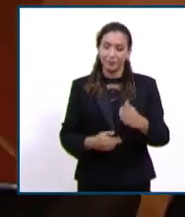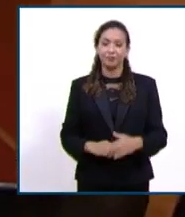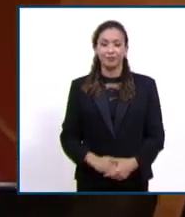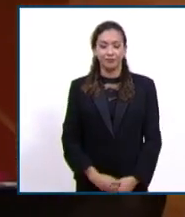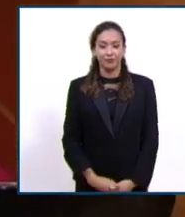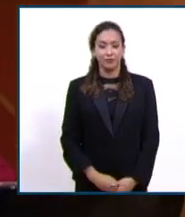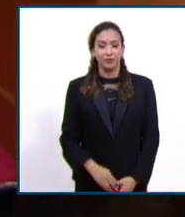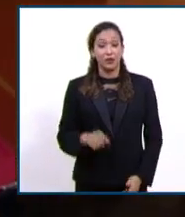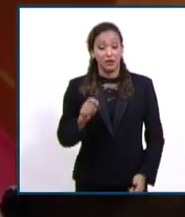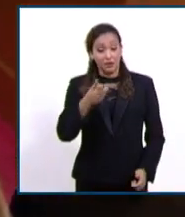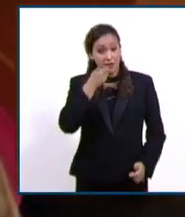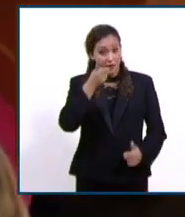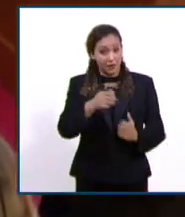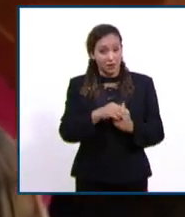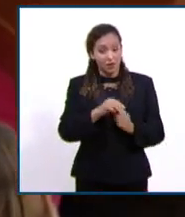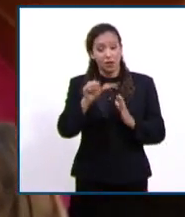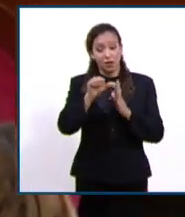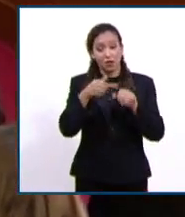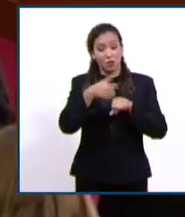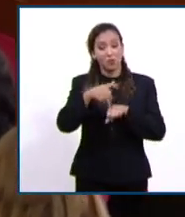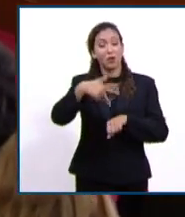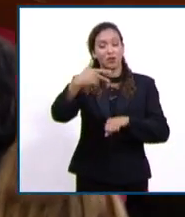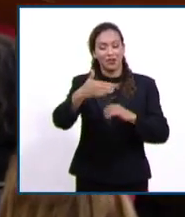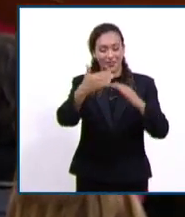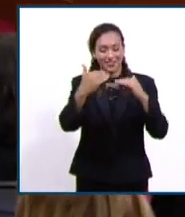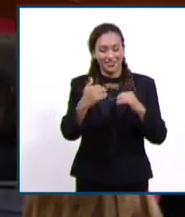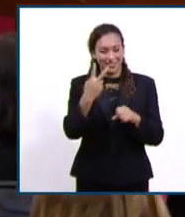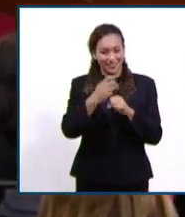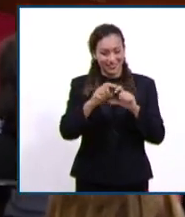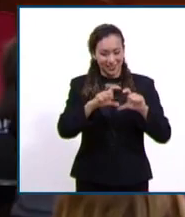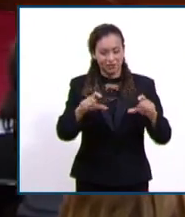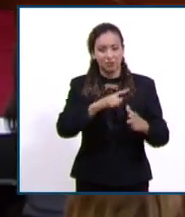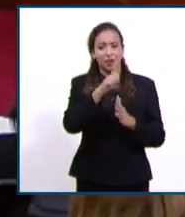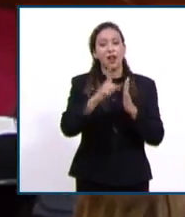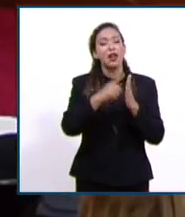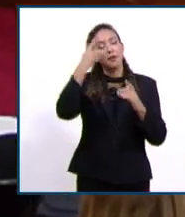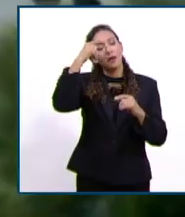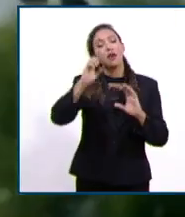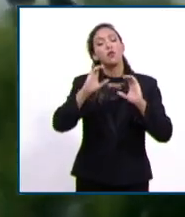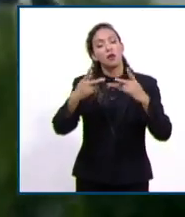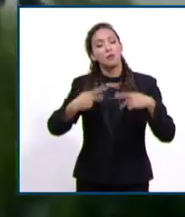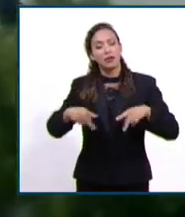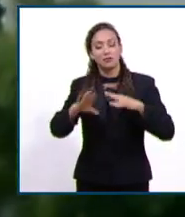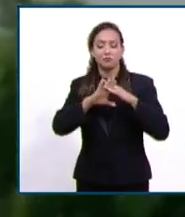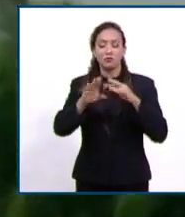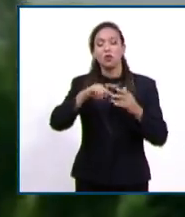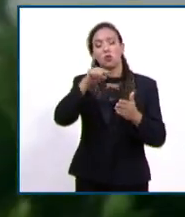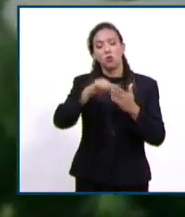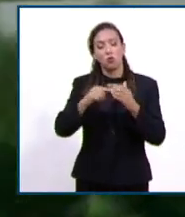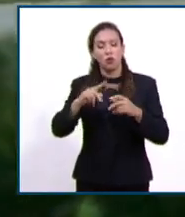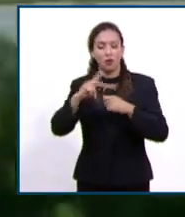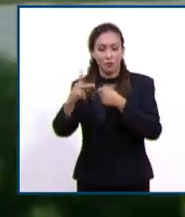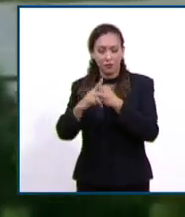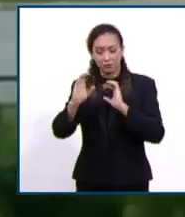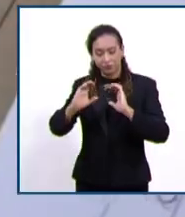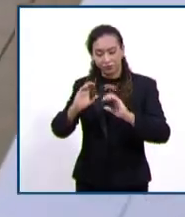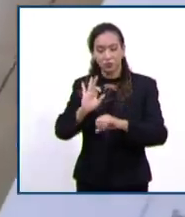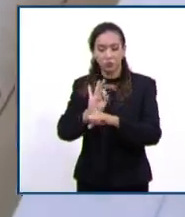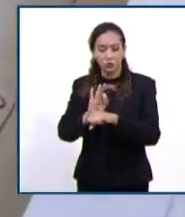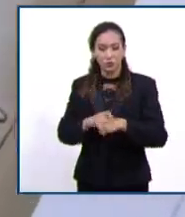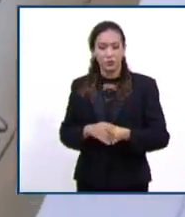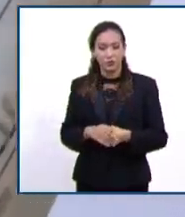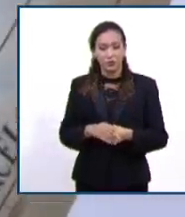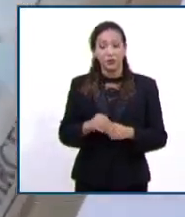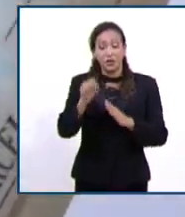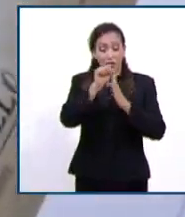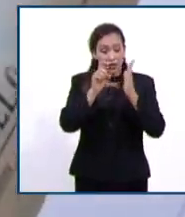También resolvió que en términos del artículo 13, fracción segunda de la Ley sobre Refugiados, Protección Complementaria y Asilo Político, la